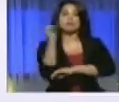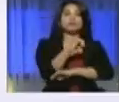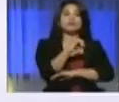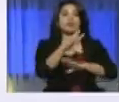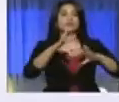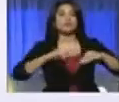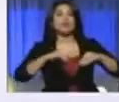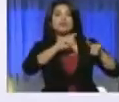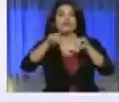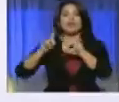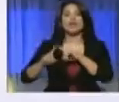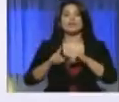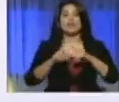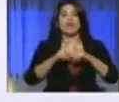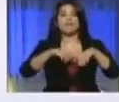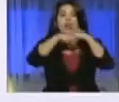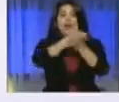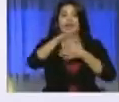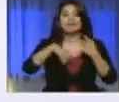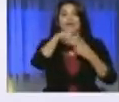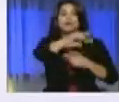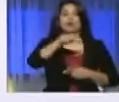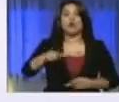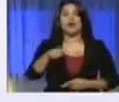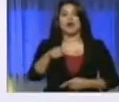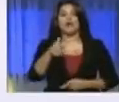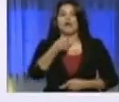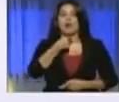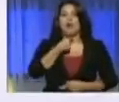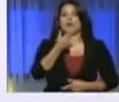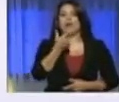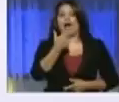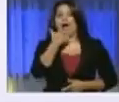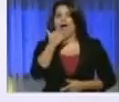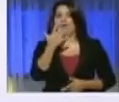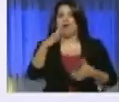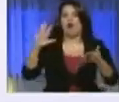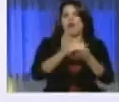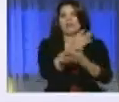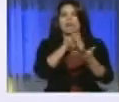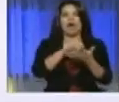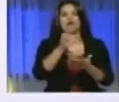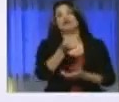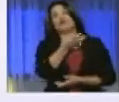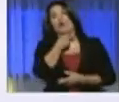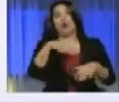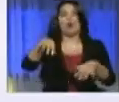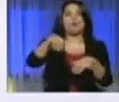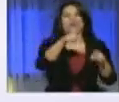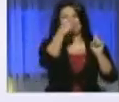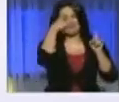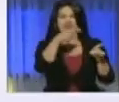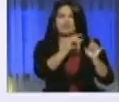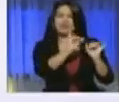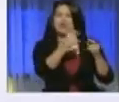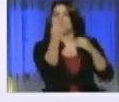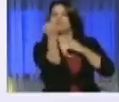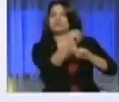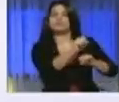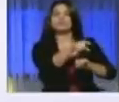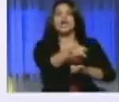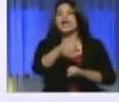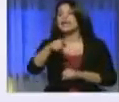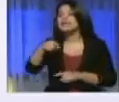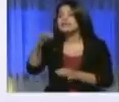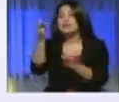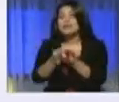de los zombies, de los vampiros, de la oligarquía golpista, y tengamos un mes de septiembre, octubre, noviembre y un